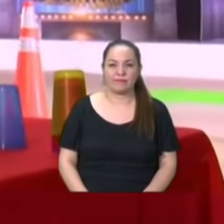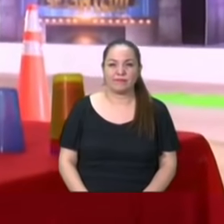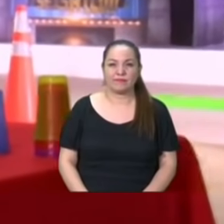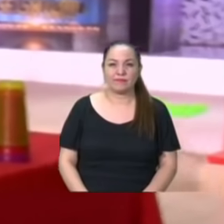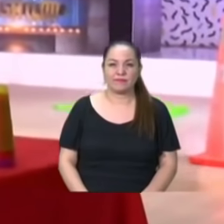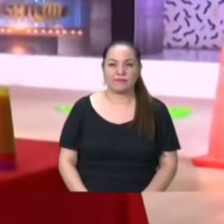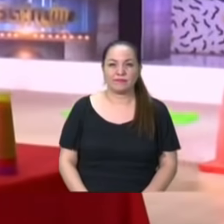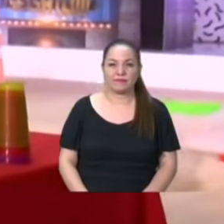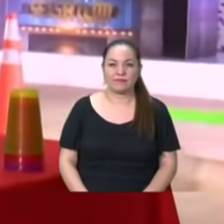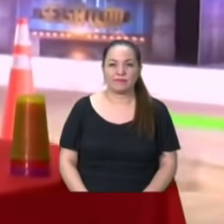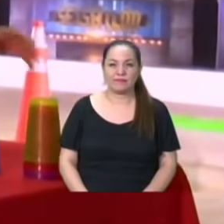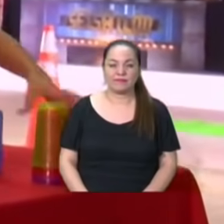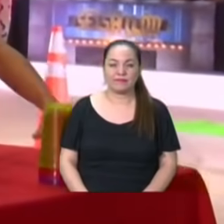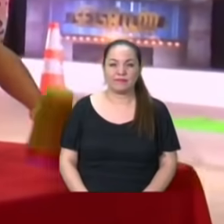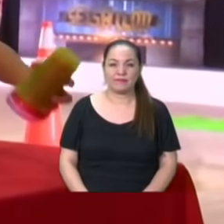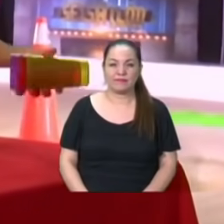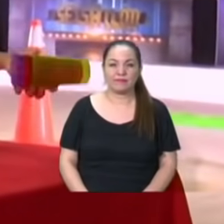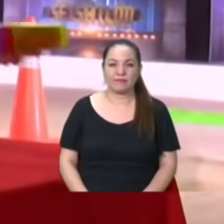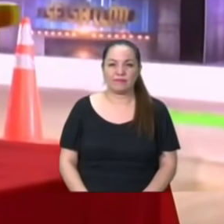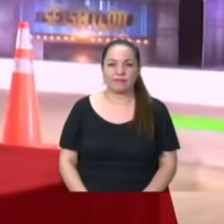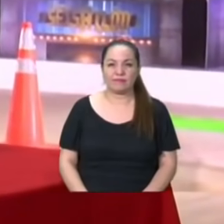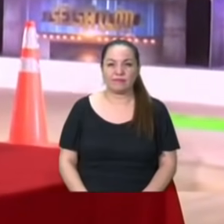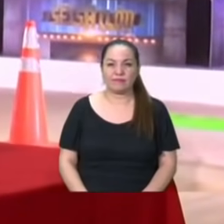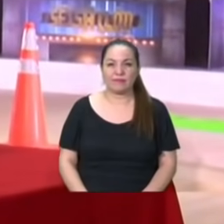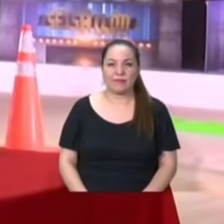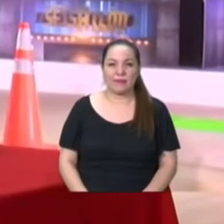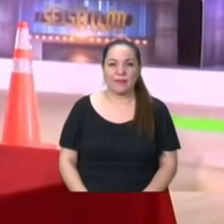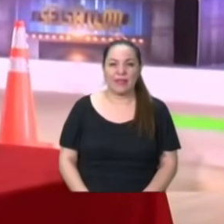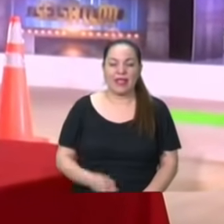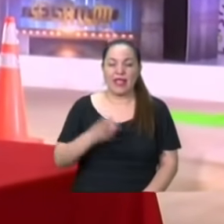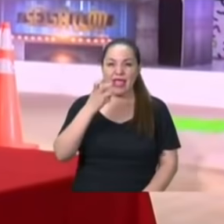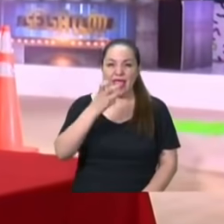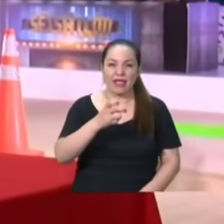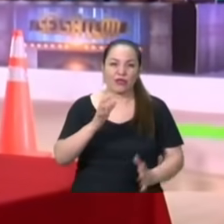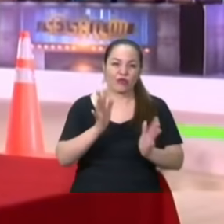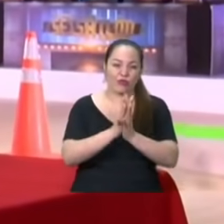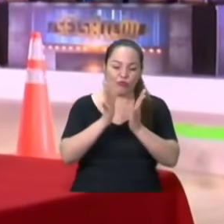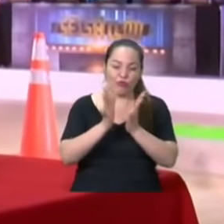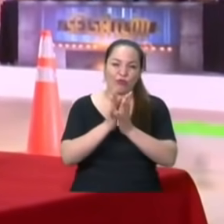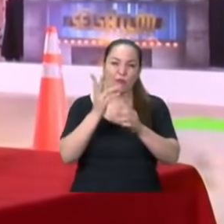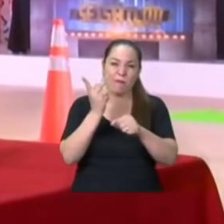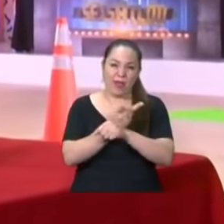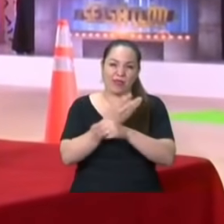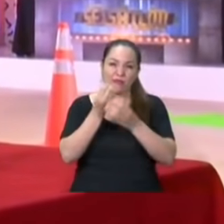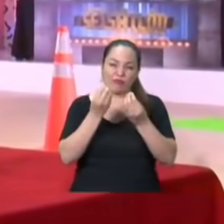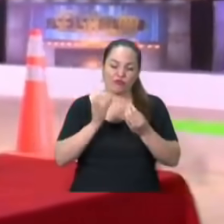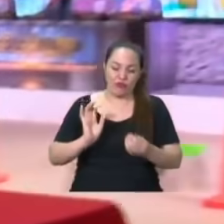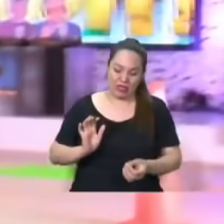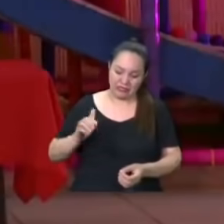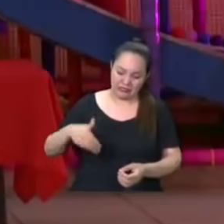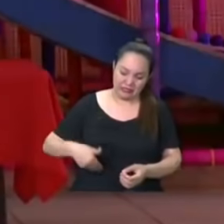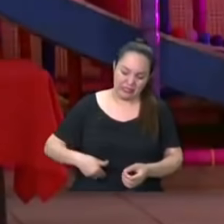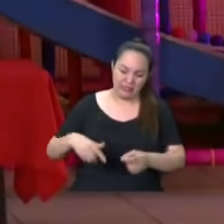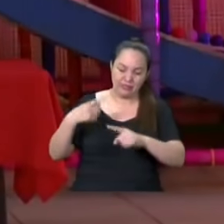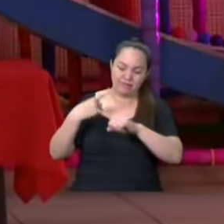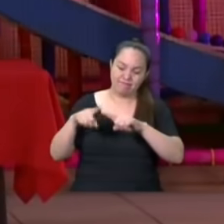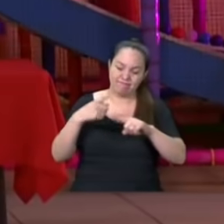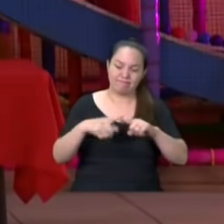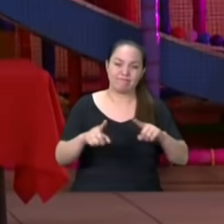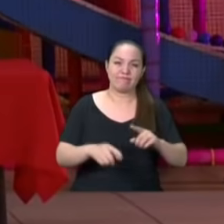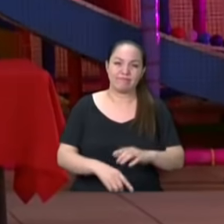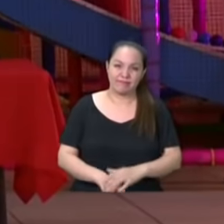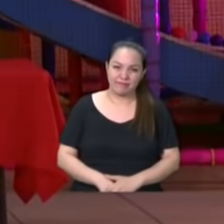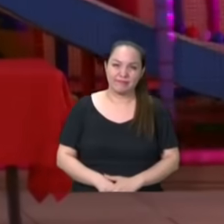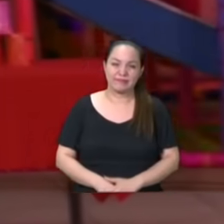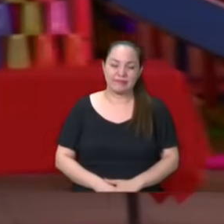¡Qué tragedias pasan en estos concursos, señoras y señores! Sí, señor.